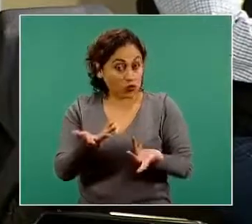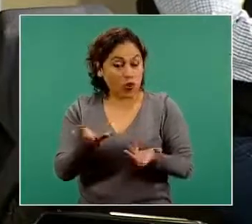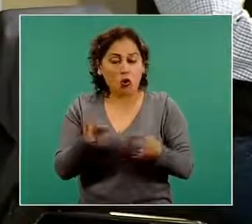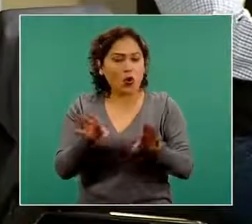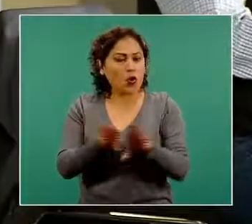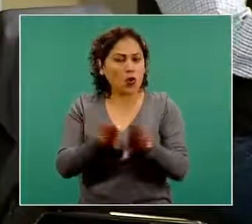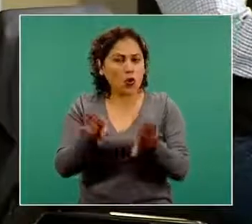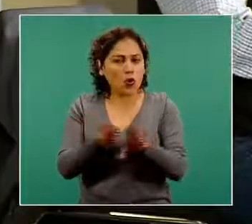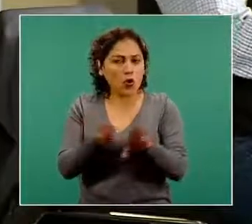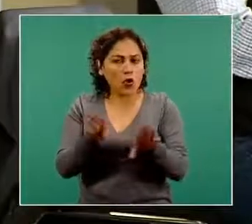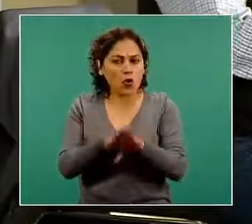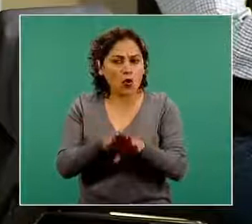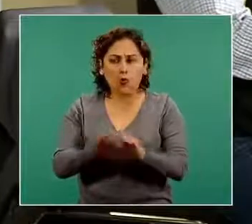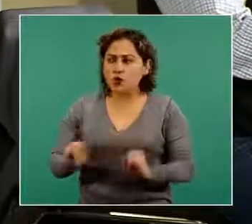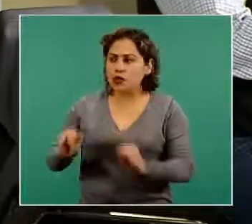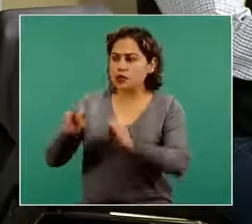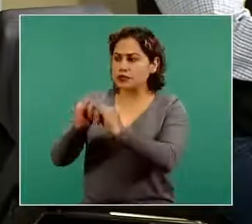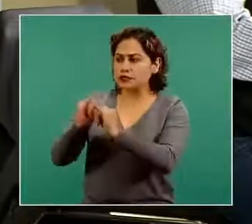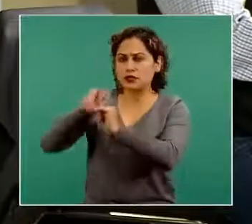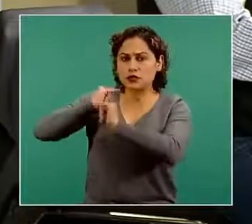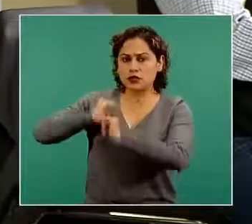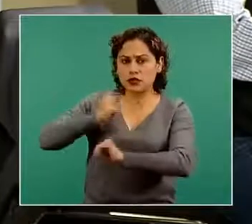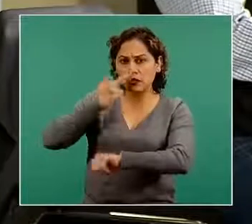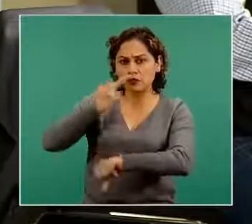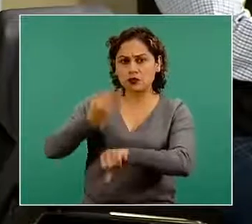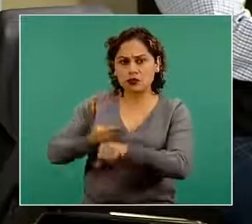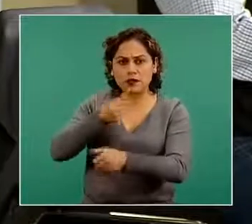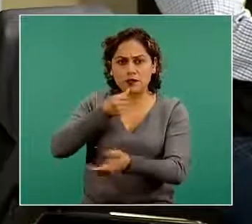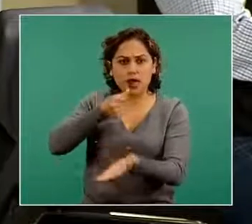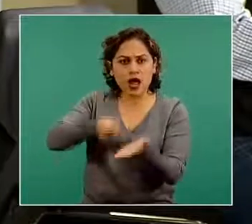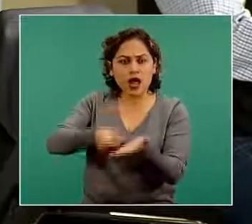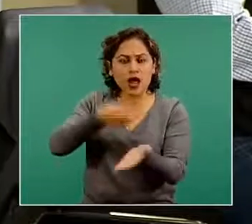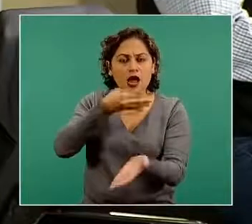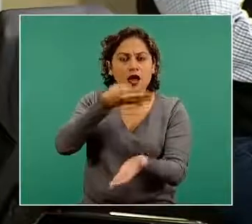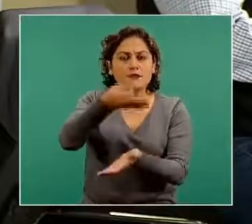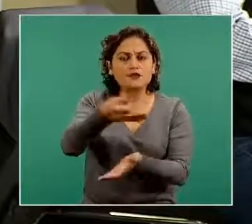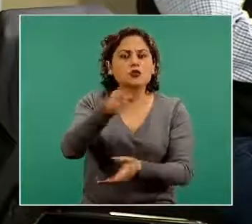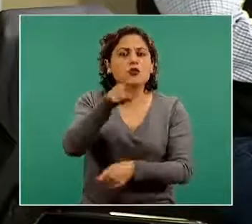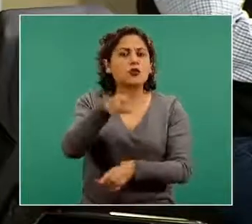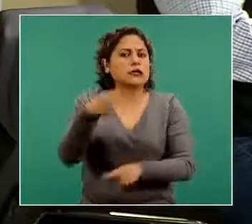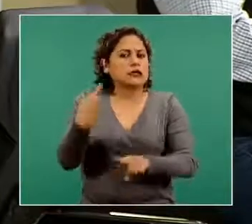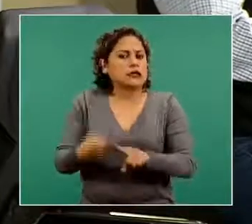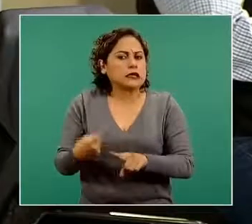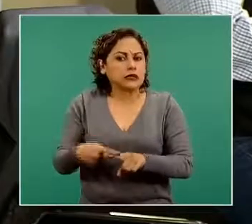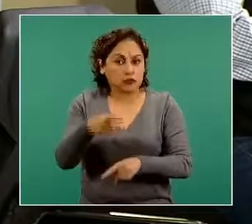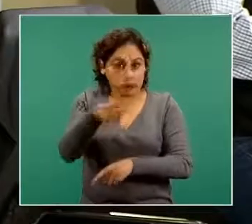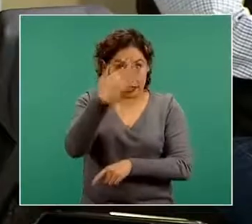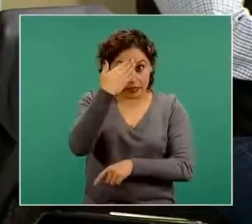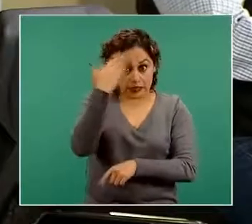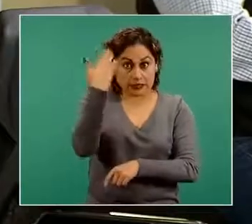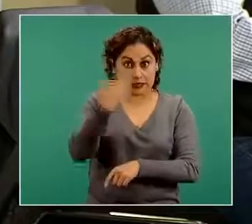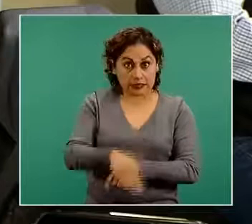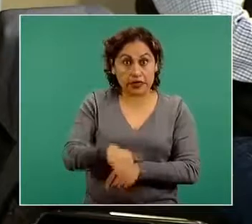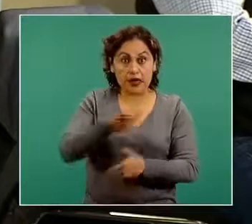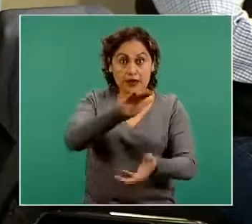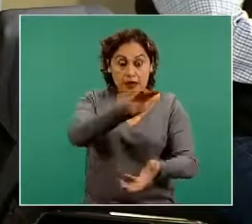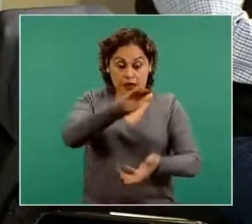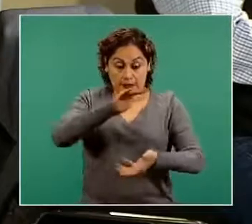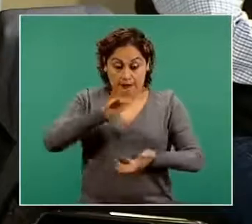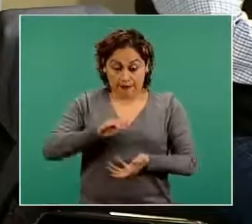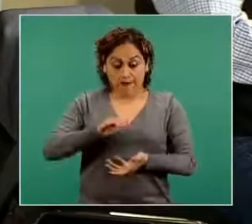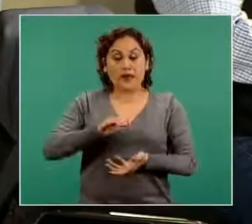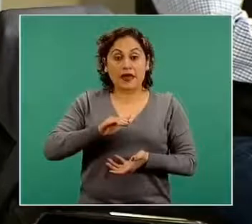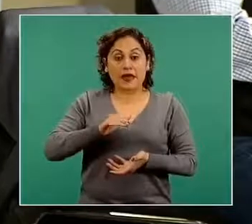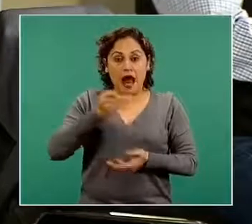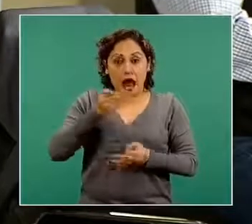fue? ¿A través de qué dependencia? Y en ese mismo sentido, si usted sabe, ¿a qué países van a ser destinadas las dosis que dejen de llegar a